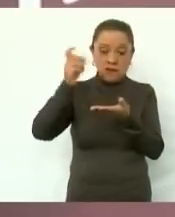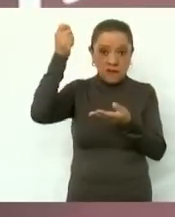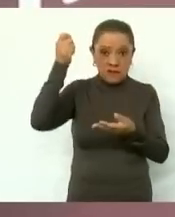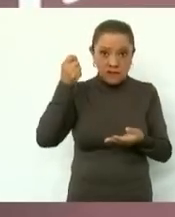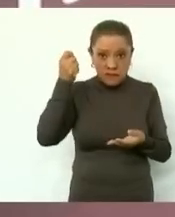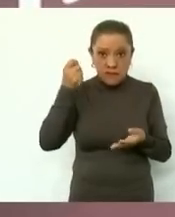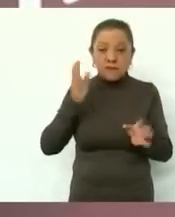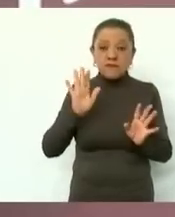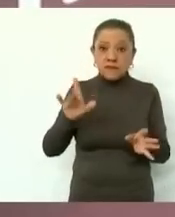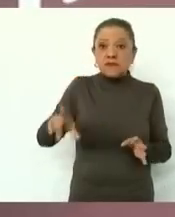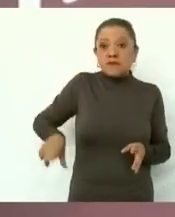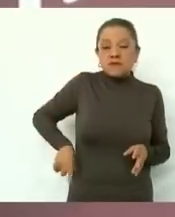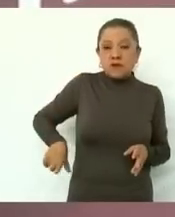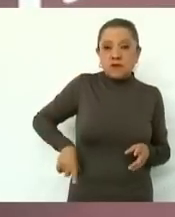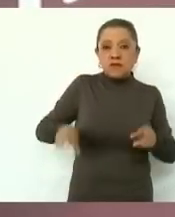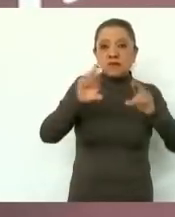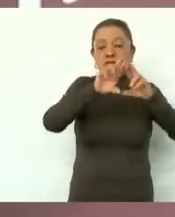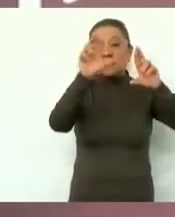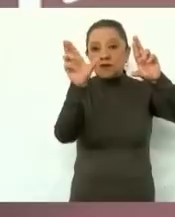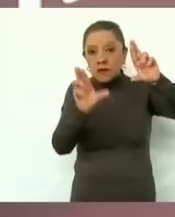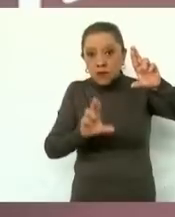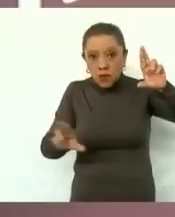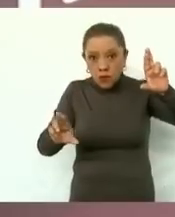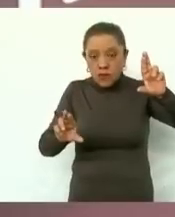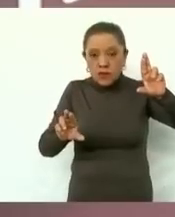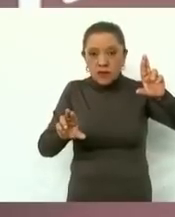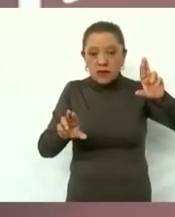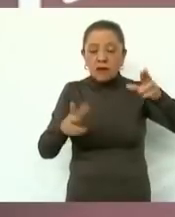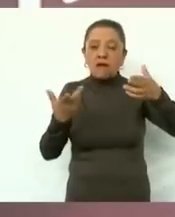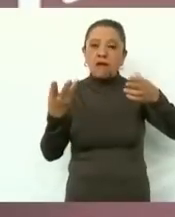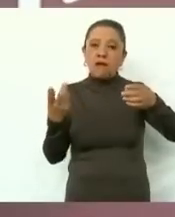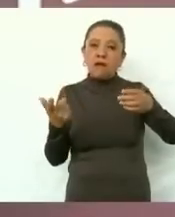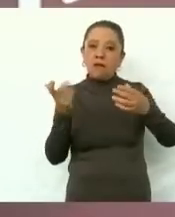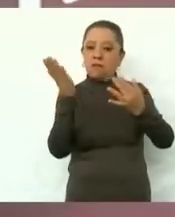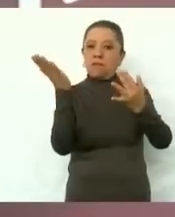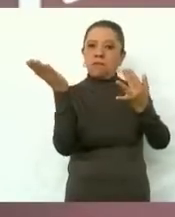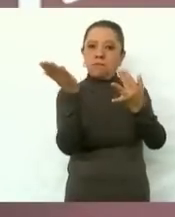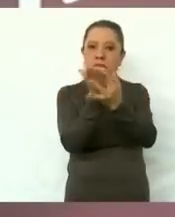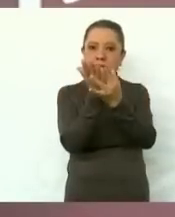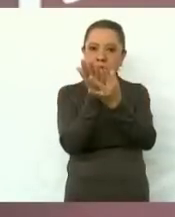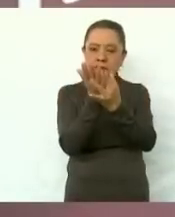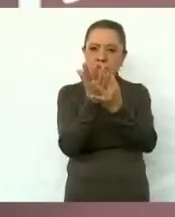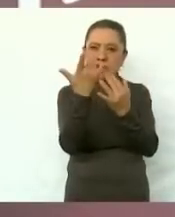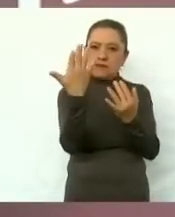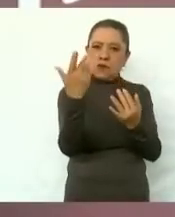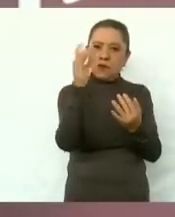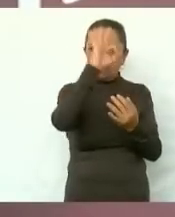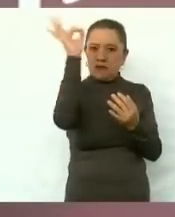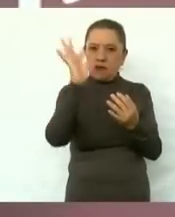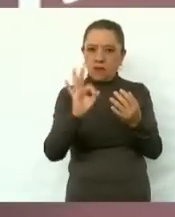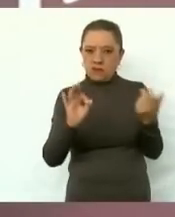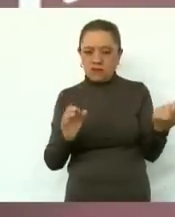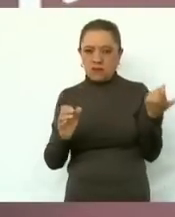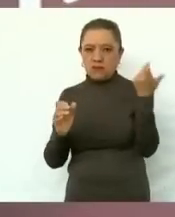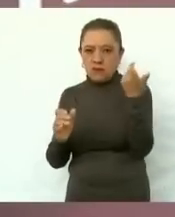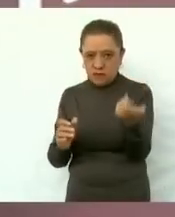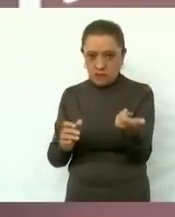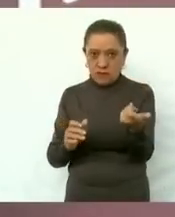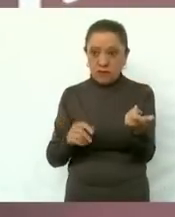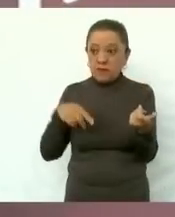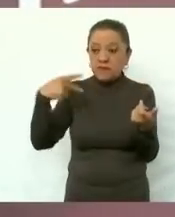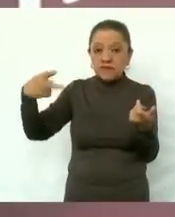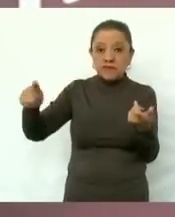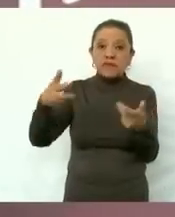de la República pone hasta la mitad del programa, hasta que las personas